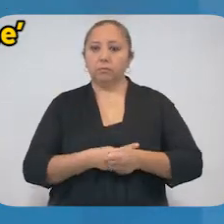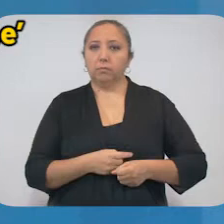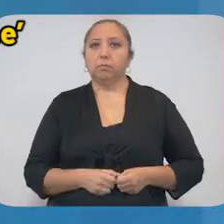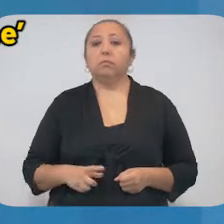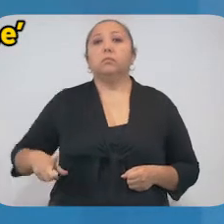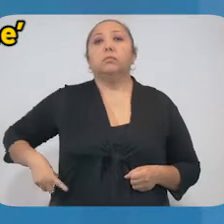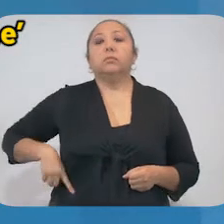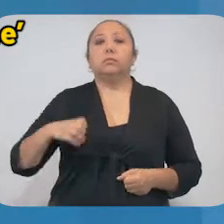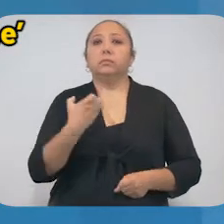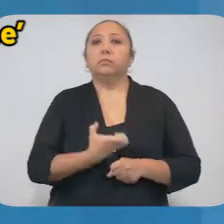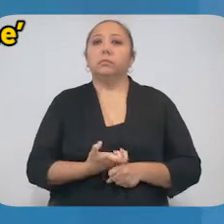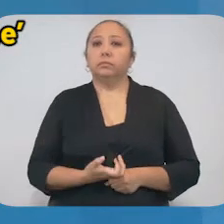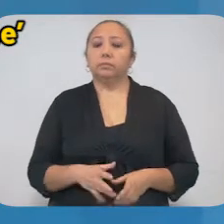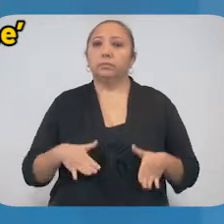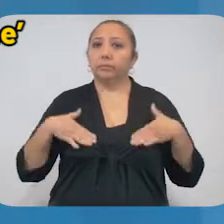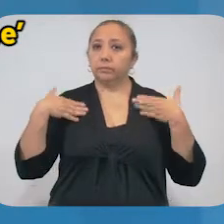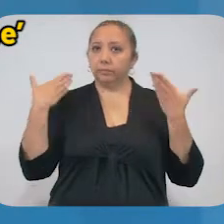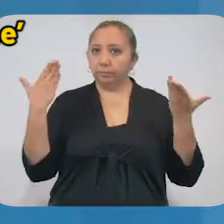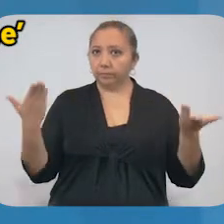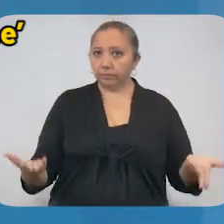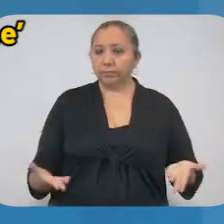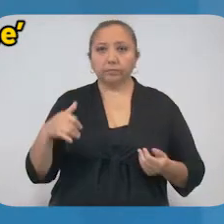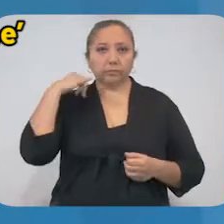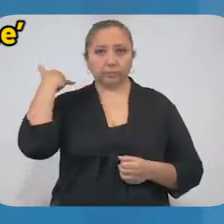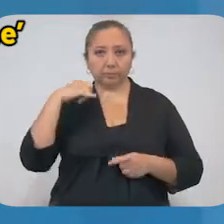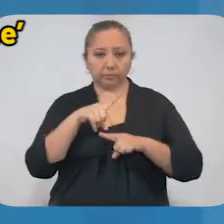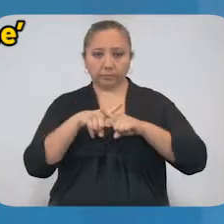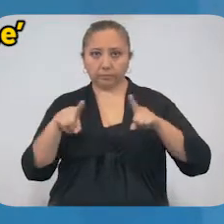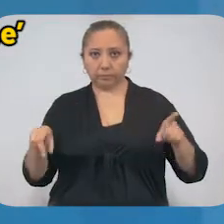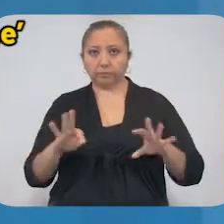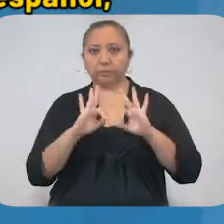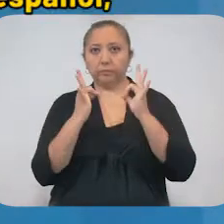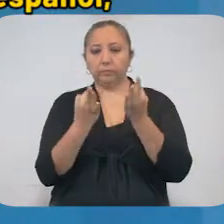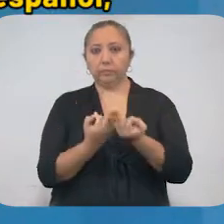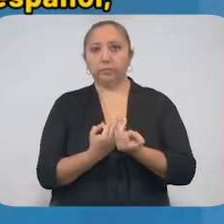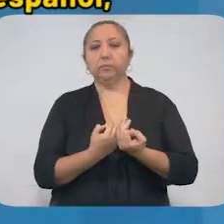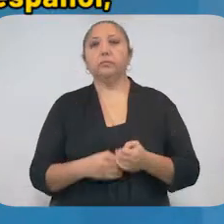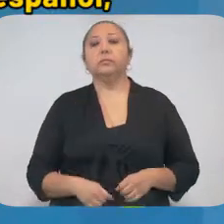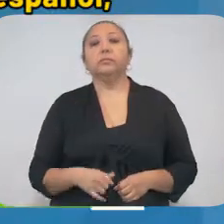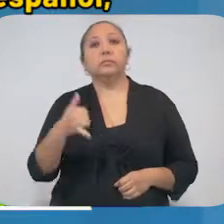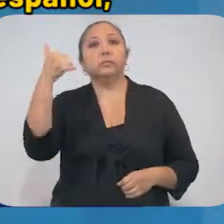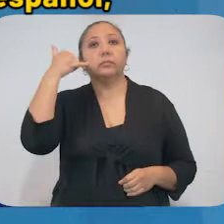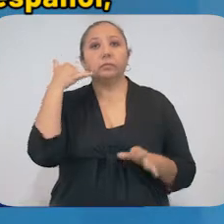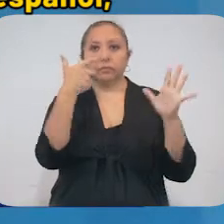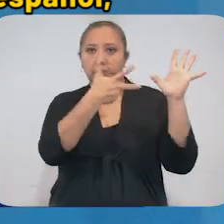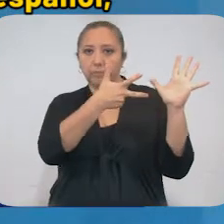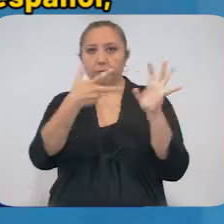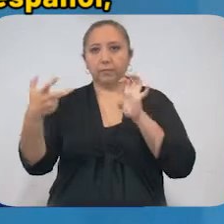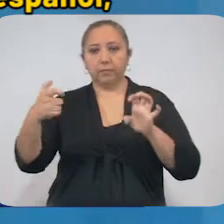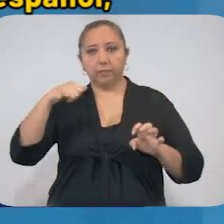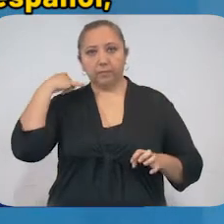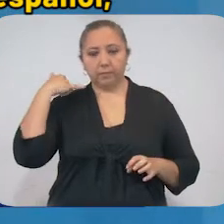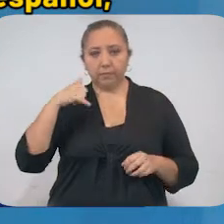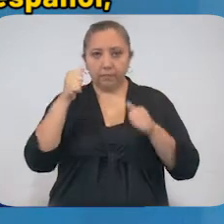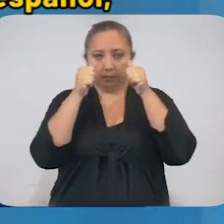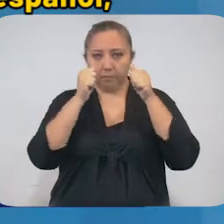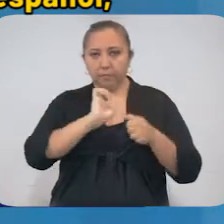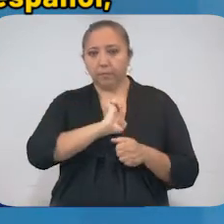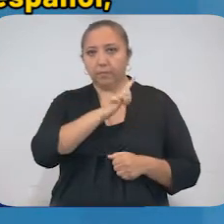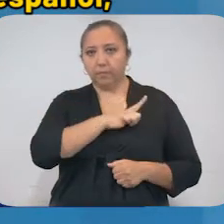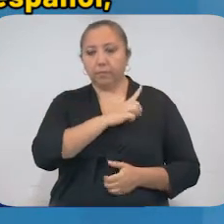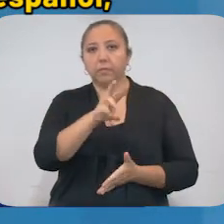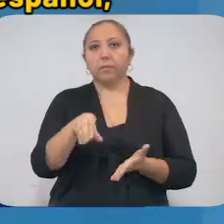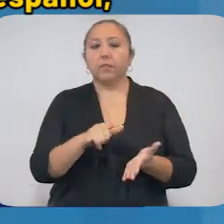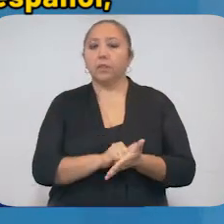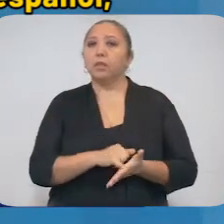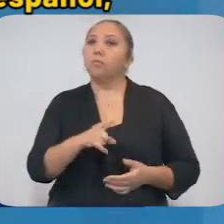el Gobierno del Estado ha puesto a disposición de los yucatecos diversos canales. En la línea telefónica 800 Yucatán se atiende en español y en